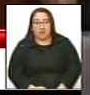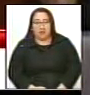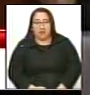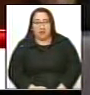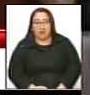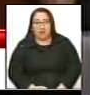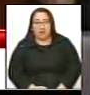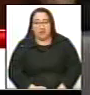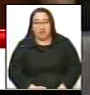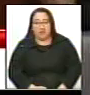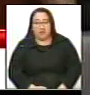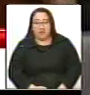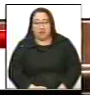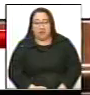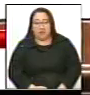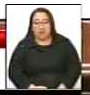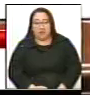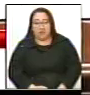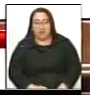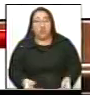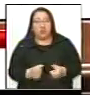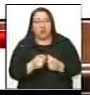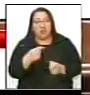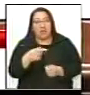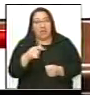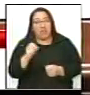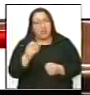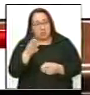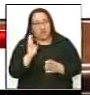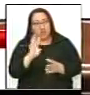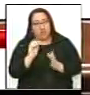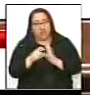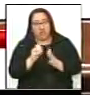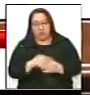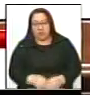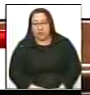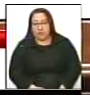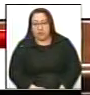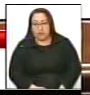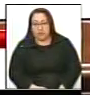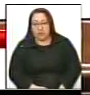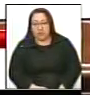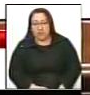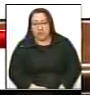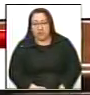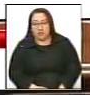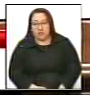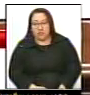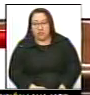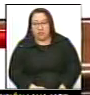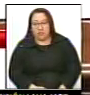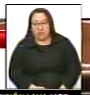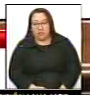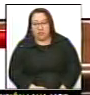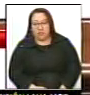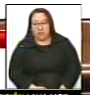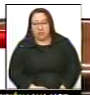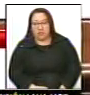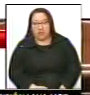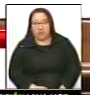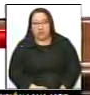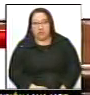Congresista García Belaúnde, continúe, por favor. Le hemos dado 4 minutos adicionales. Perfecto, ya van 14, pero le vamos a dar 3 minutos más en vista de las